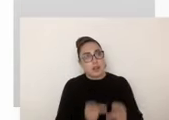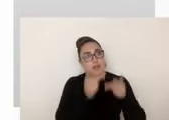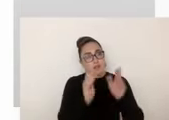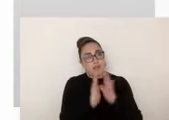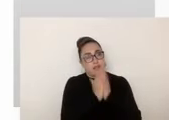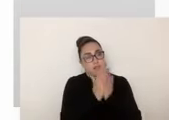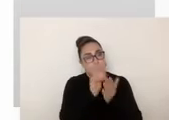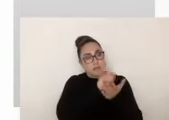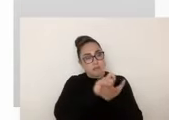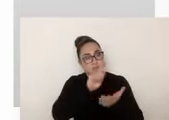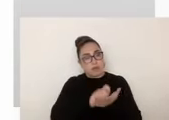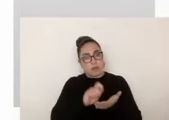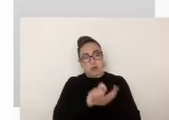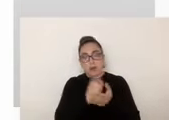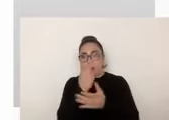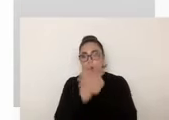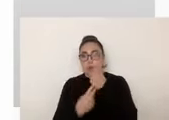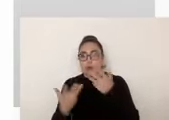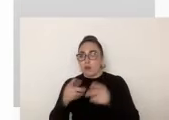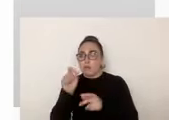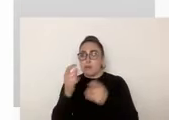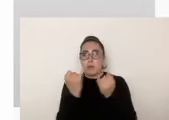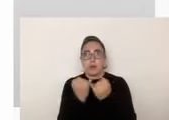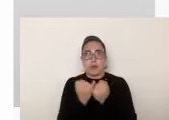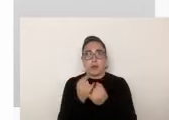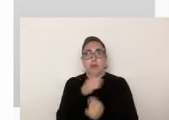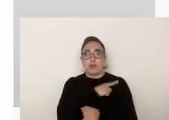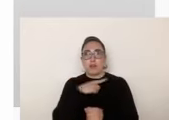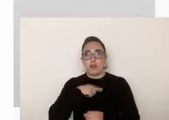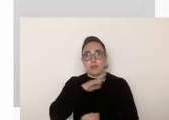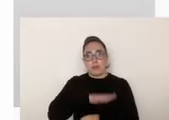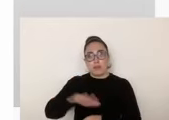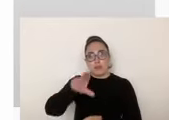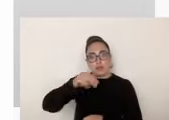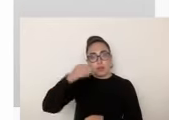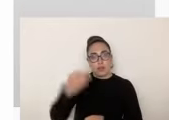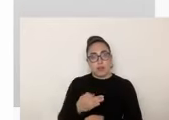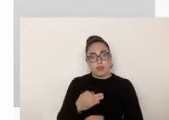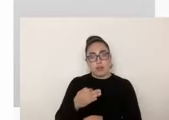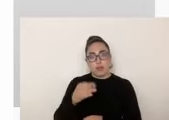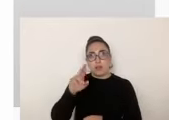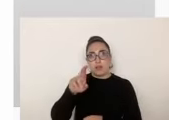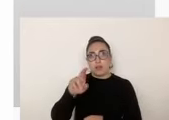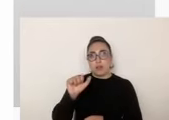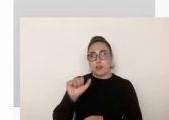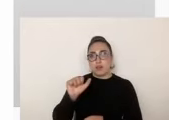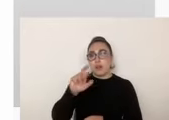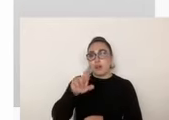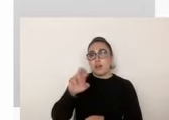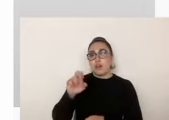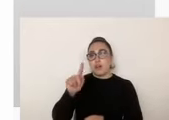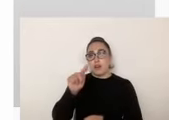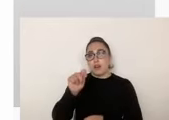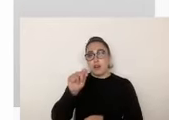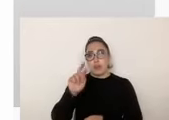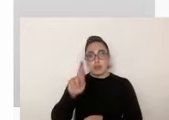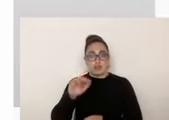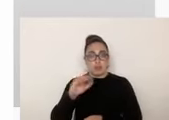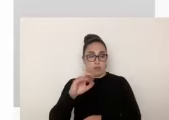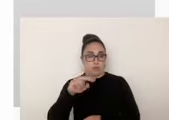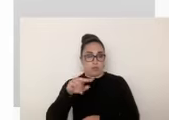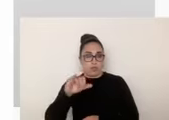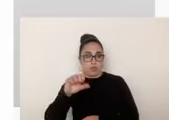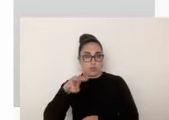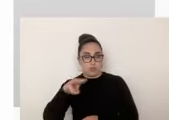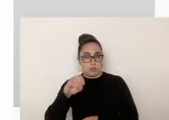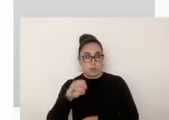edición, y ambos hacen lo mismo, empiezan diciendo, hay que rechazar el retribucionismo. ¿Por qué? 1, porque es metafísico. Bueno, claro que es metafísico,